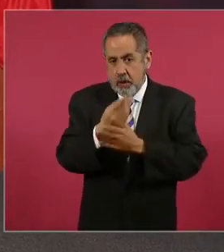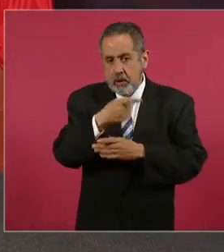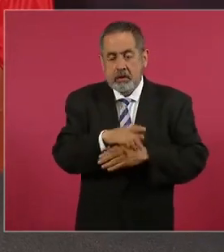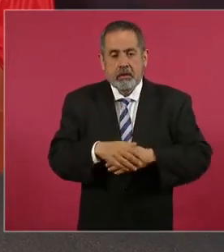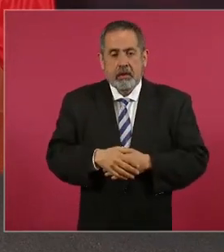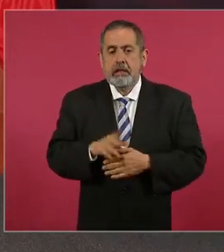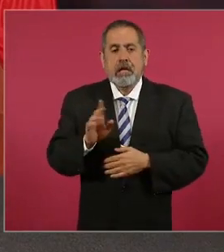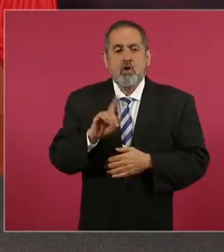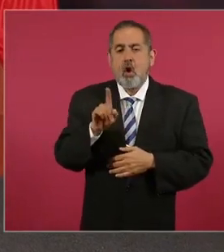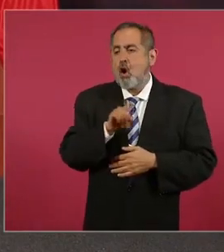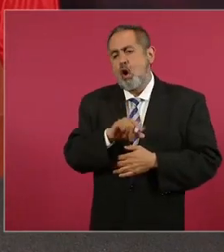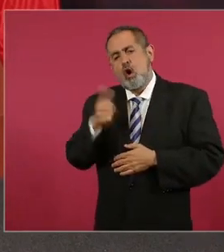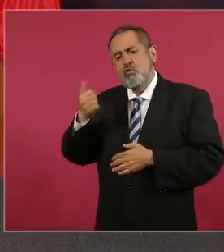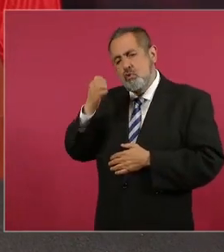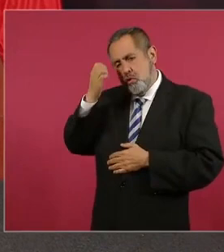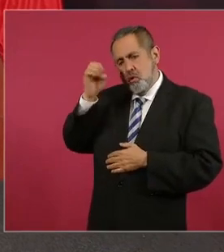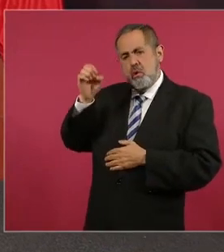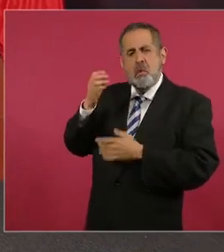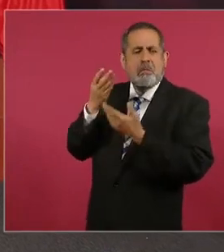cobran en bancos